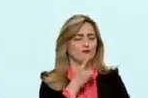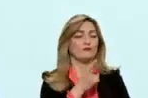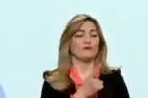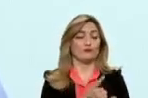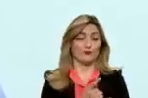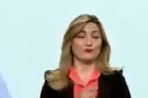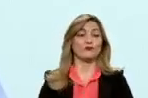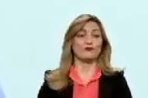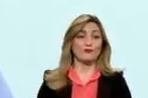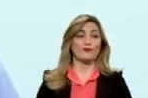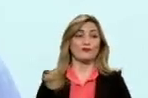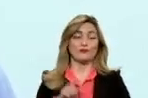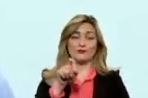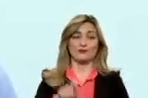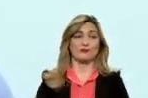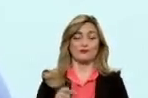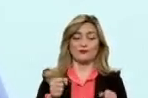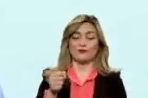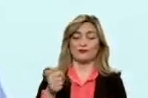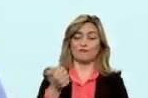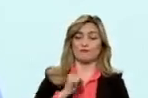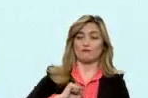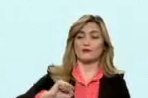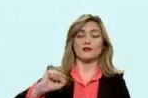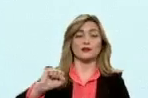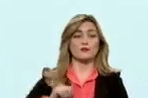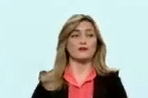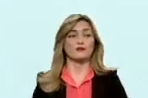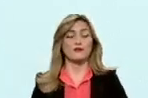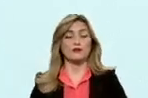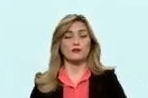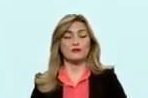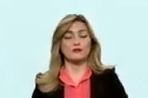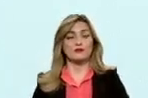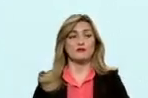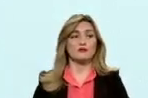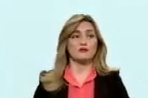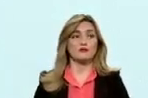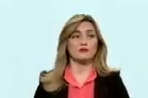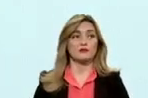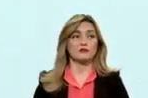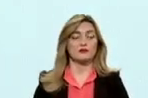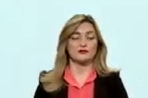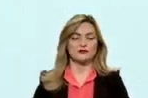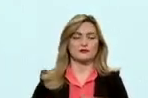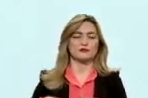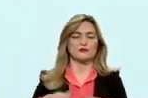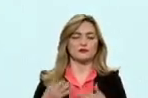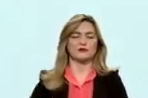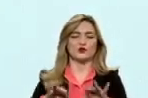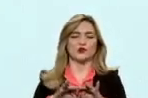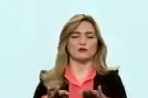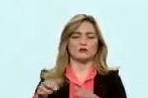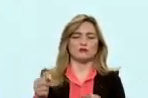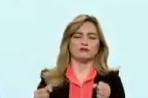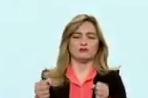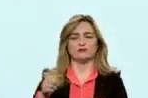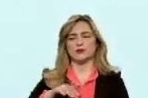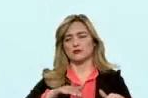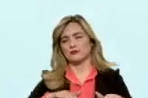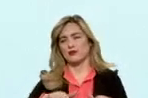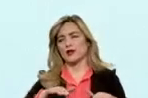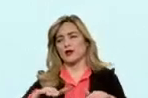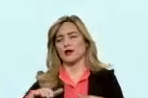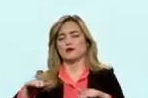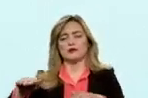es que efectivamente hay la necesidad de viajar. Pero lo importante es evitar los desplazamientos, Marisabel. Es decir, en la medida de las